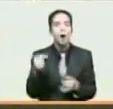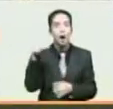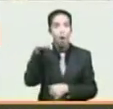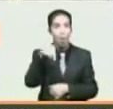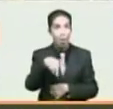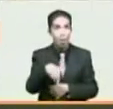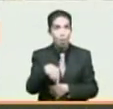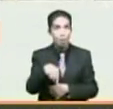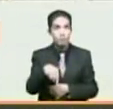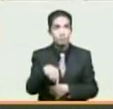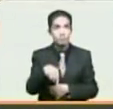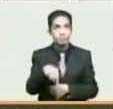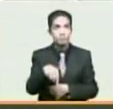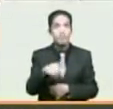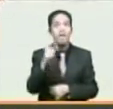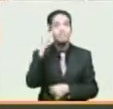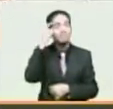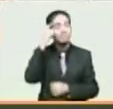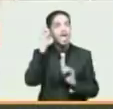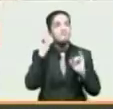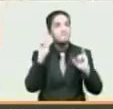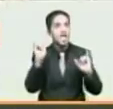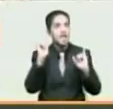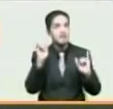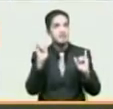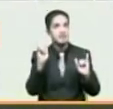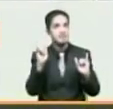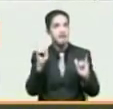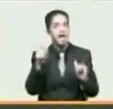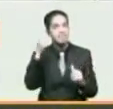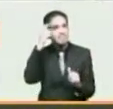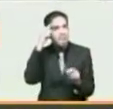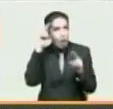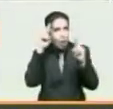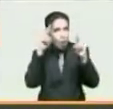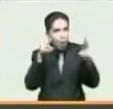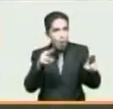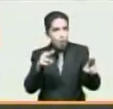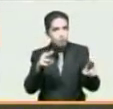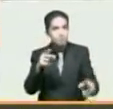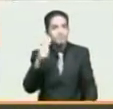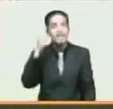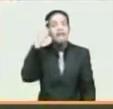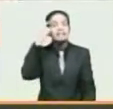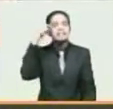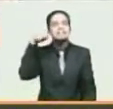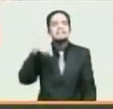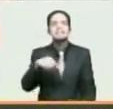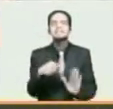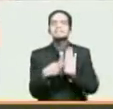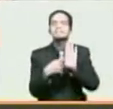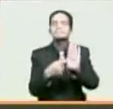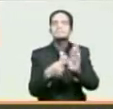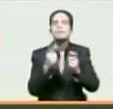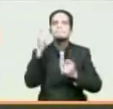día festivo, es un día de honor, es un día en donde está esta expresión del poder